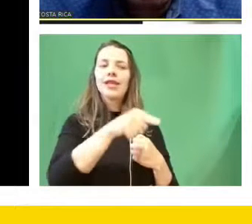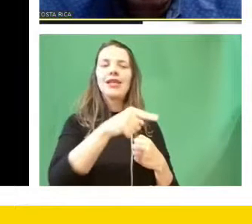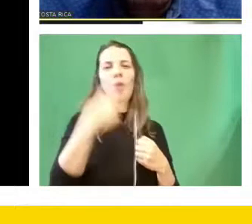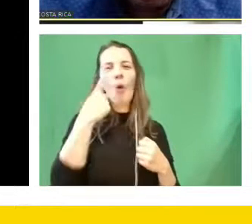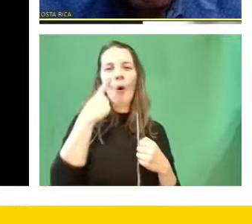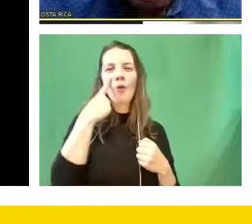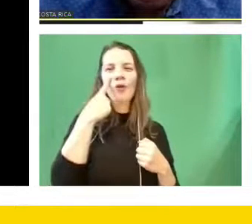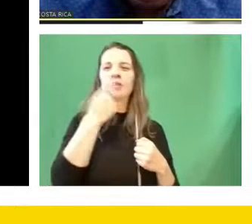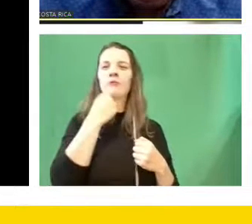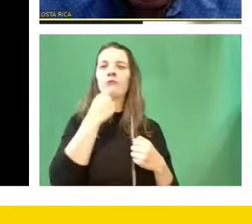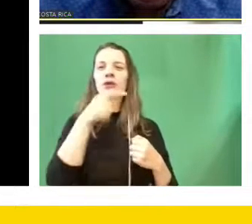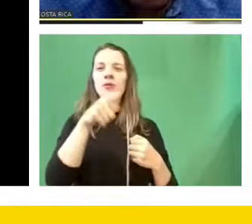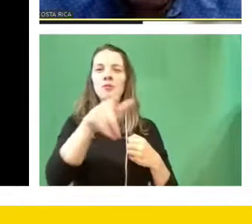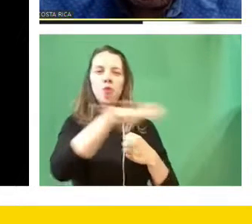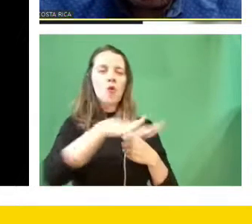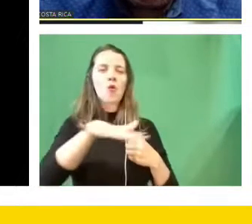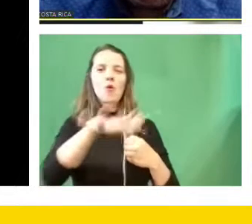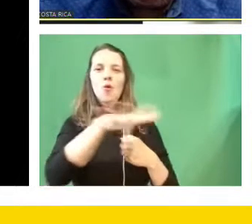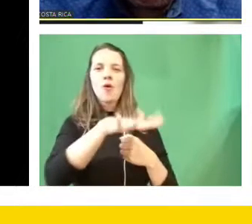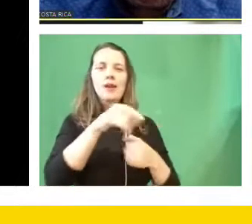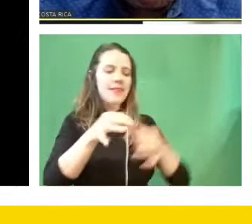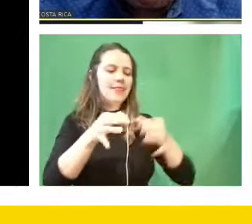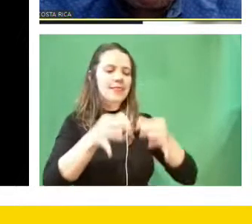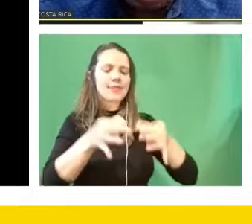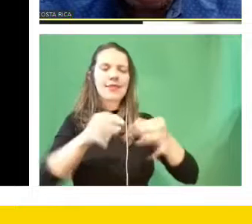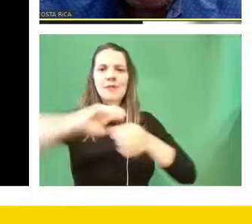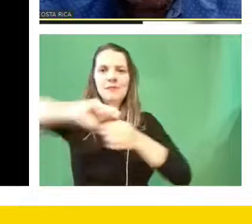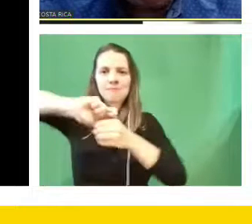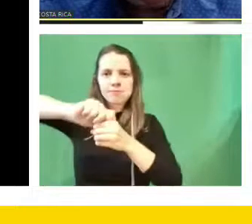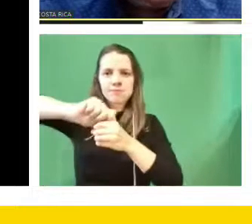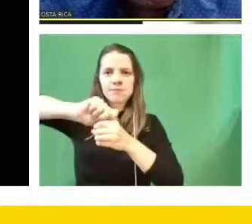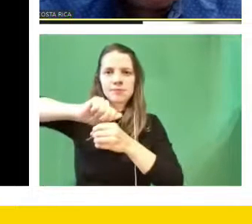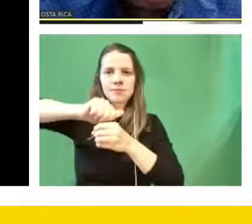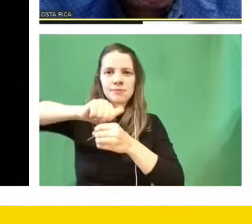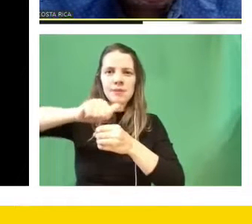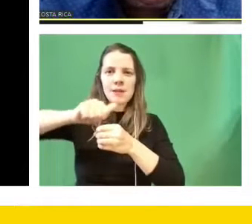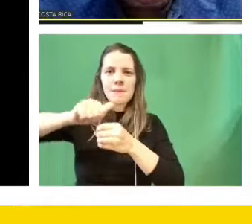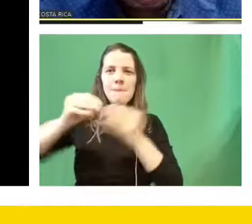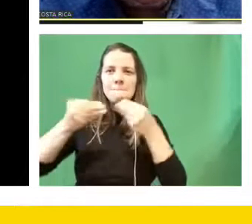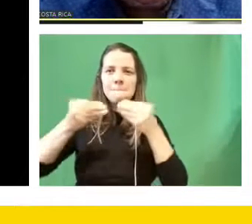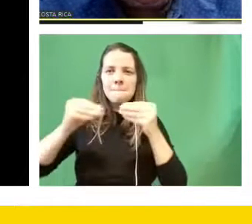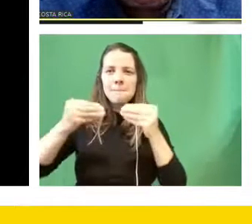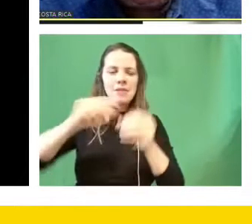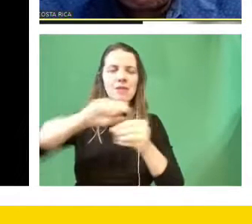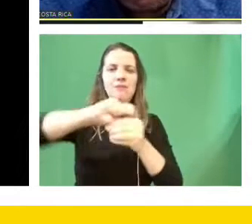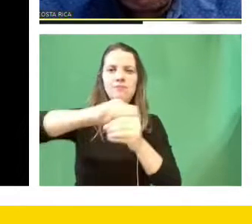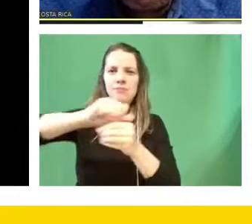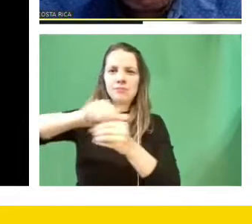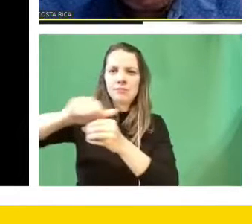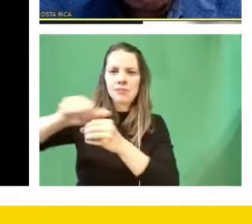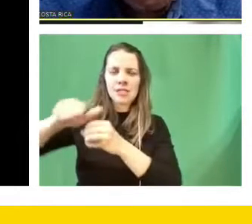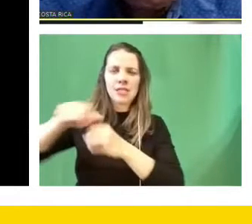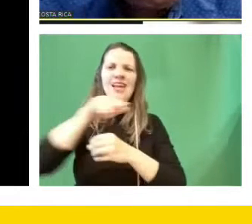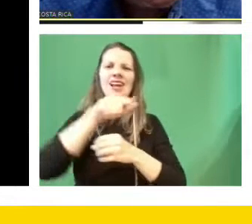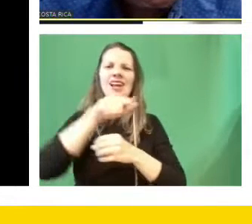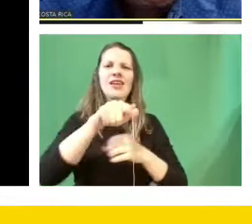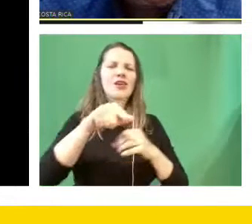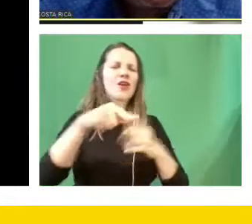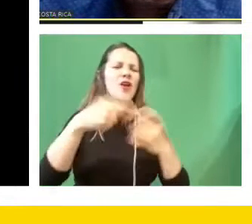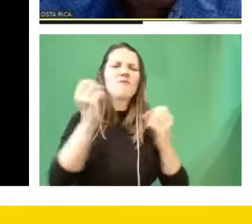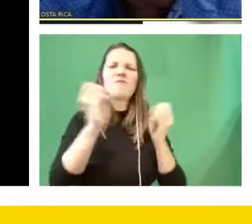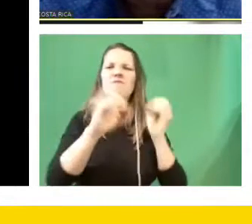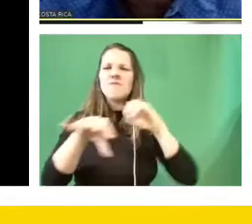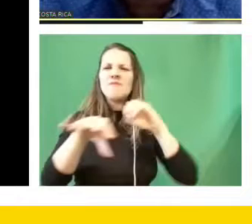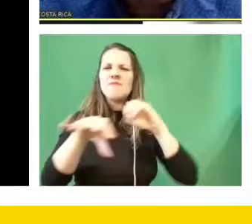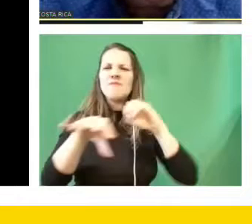tapas plásticas en un proyecto para recuperación de desechos sólidos en las playas. En este